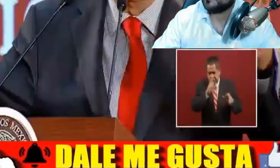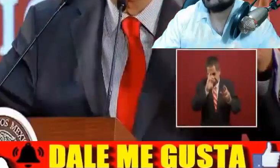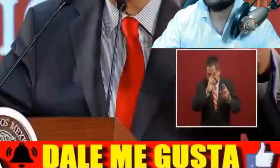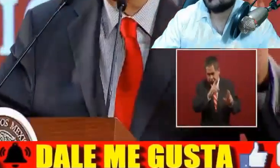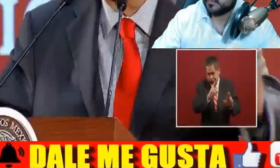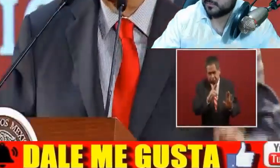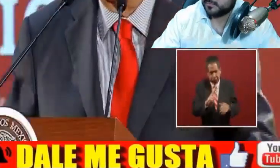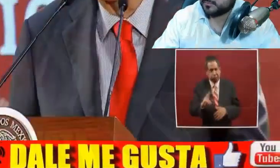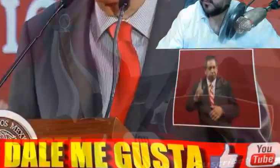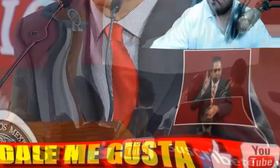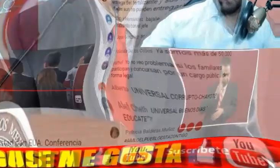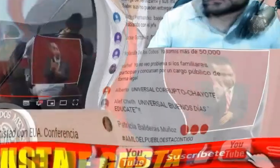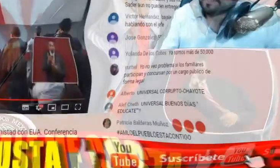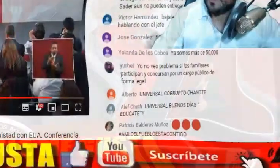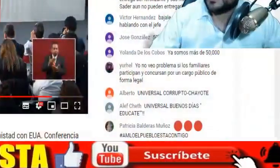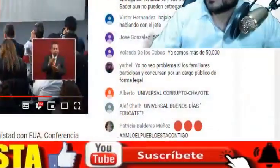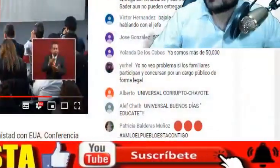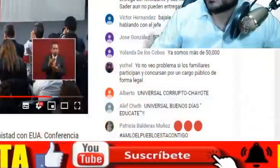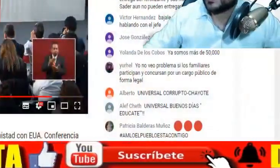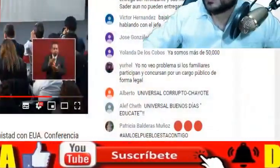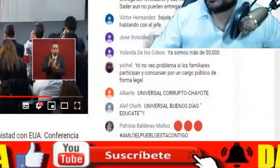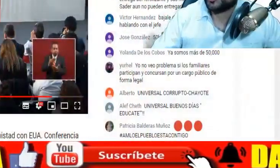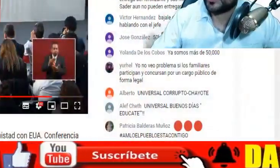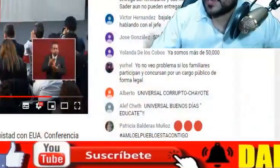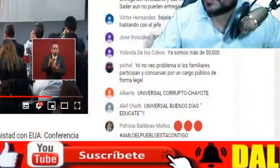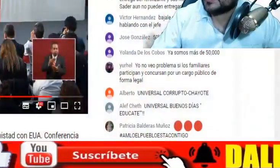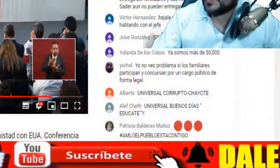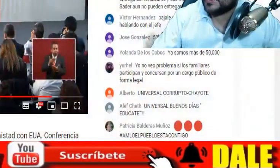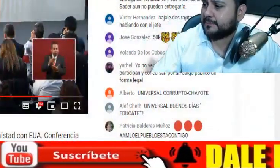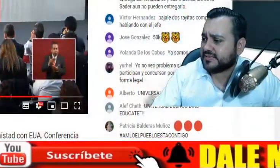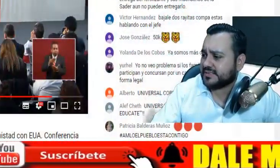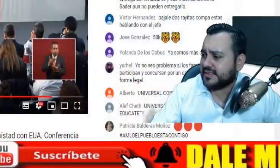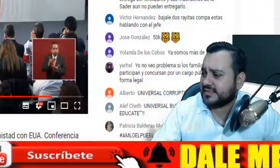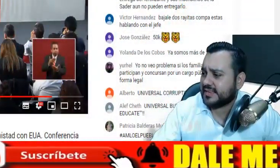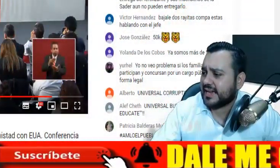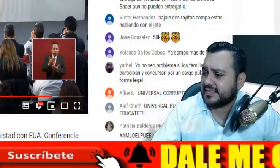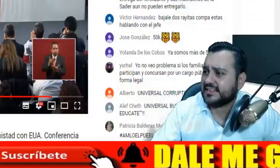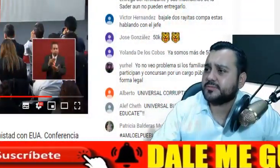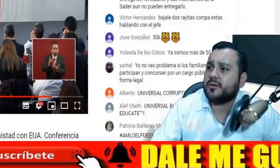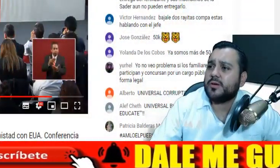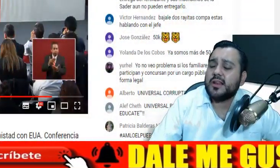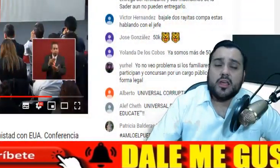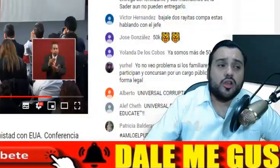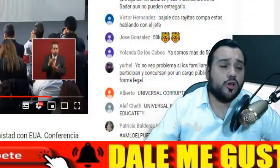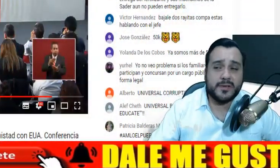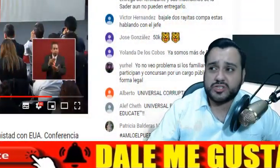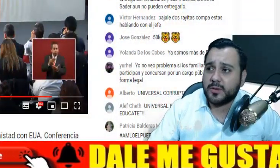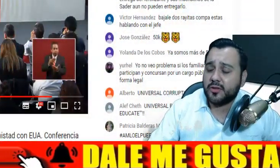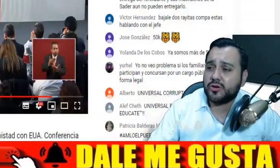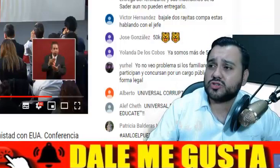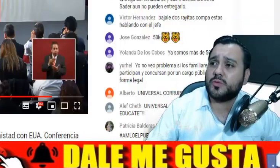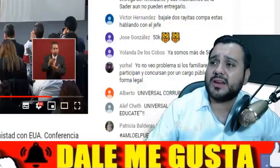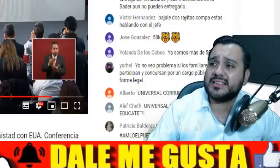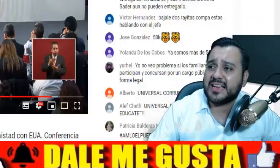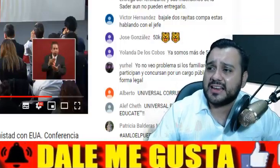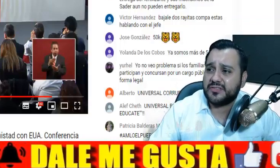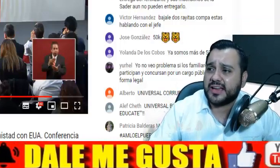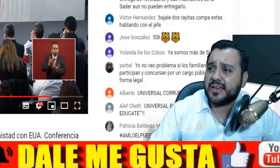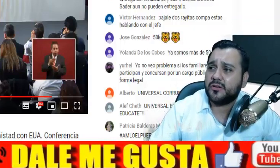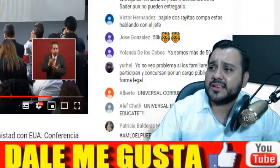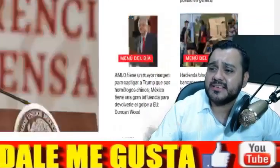a las pruebas me remito. Tras esta aclaración que hace el presidente Andrés Manuel López Obrador sobre